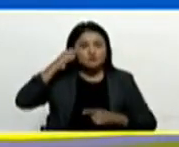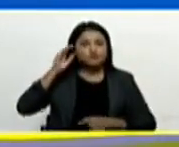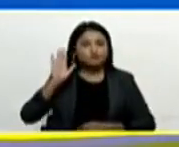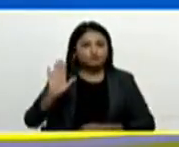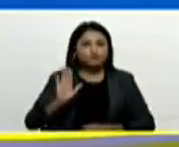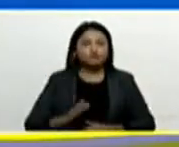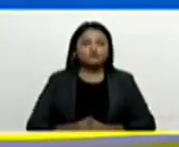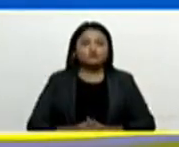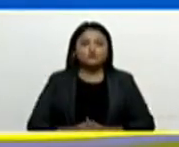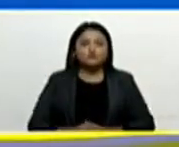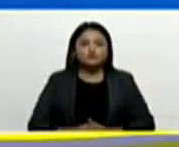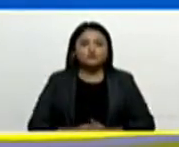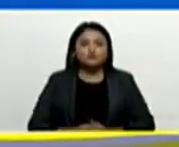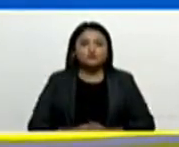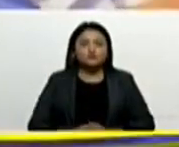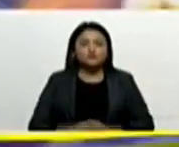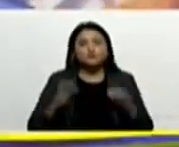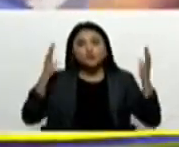comandante Chávez.